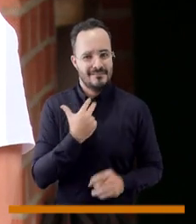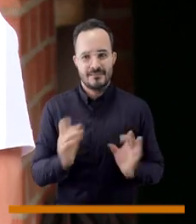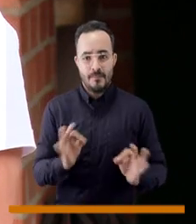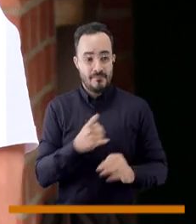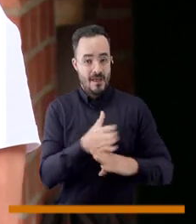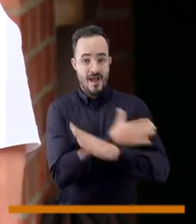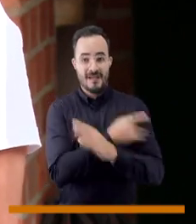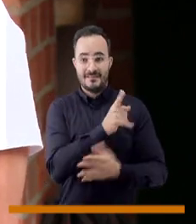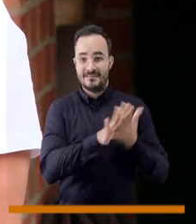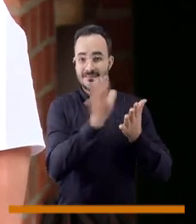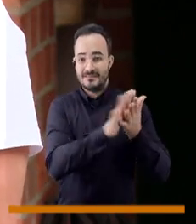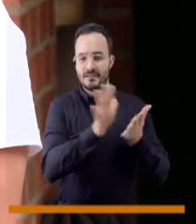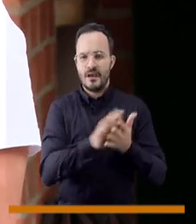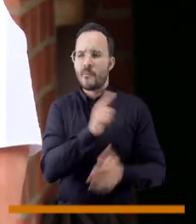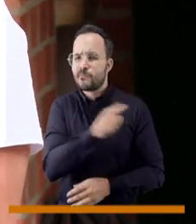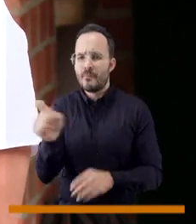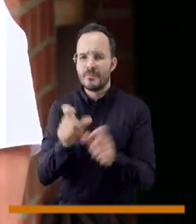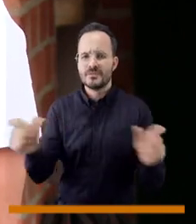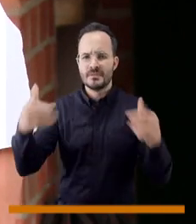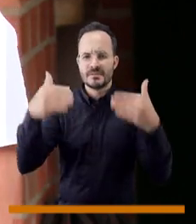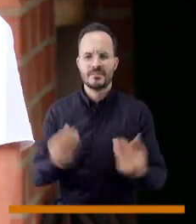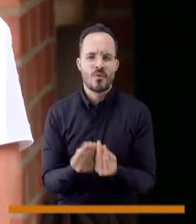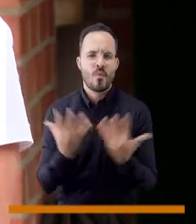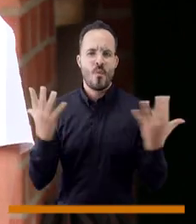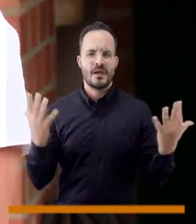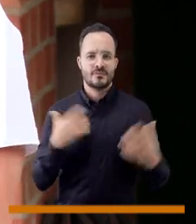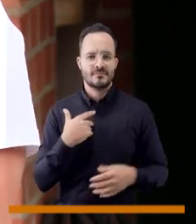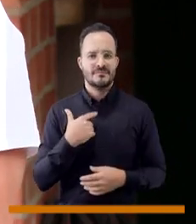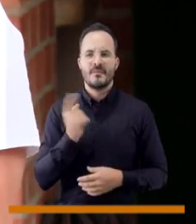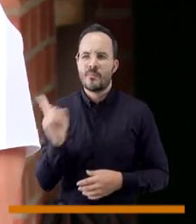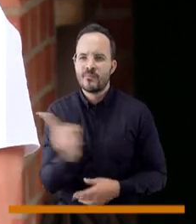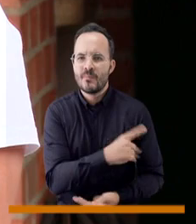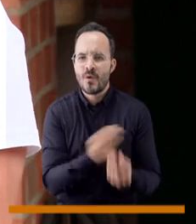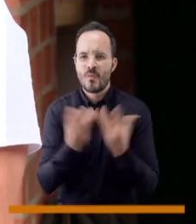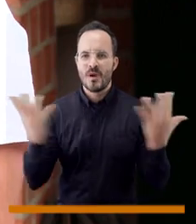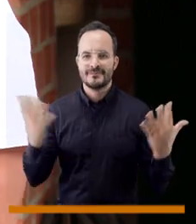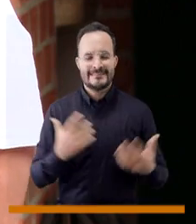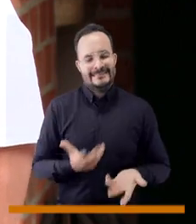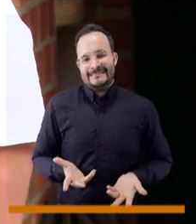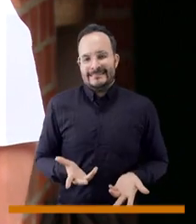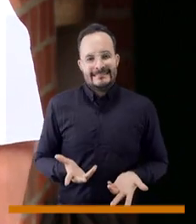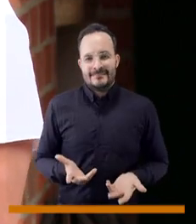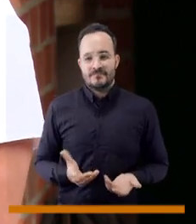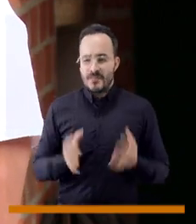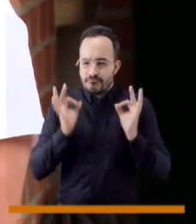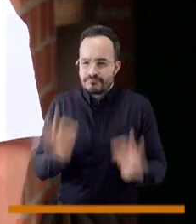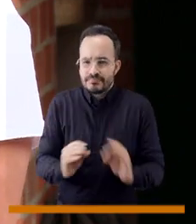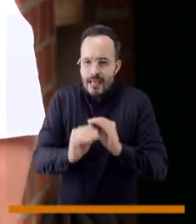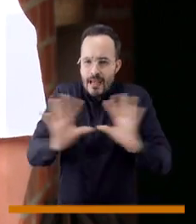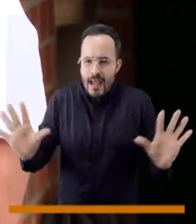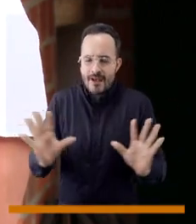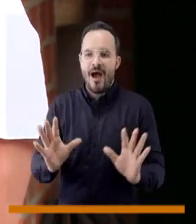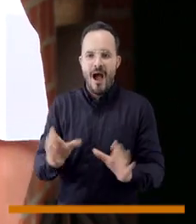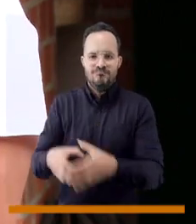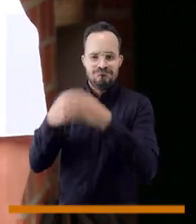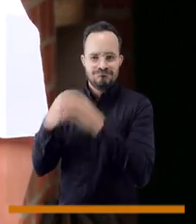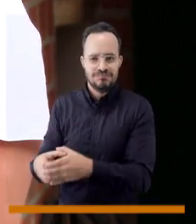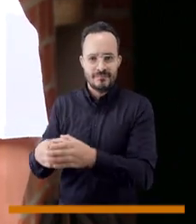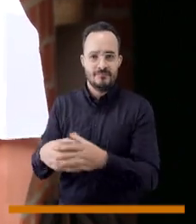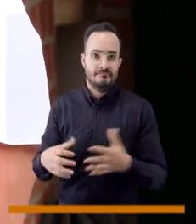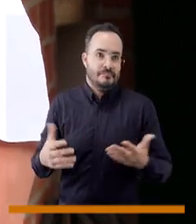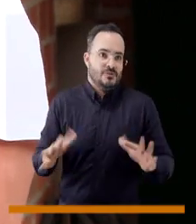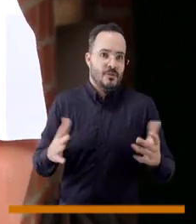cuando Natalie hablaba sobre las cifras de las personas que existen con discapacidad en la ciudad de Medellín, al no tener un valor exacto y decir que tenemos